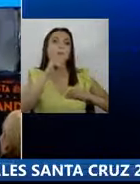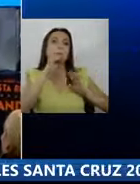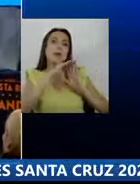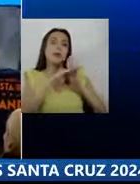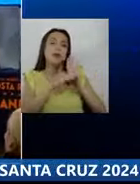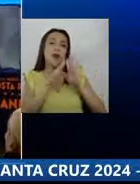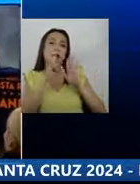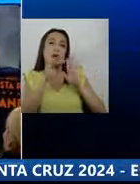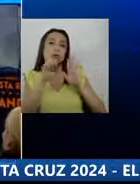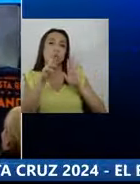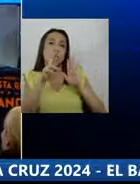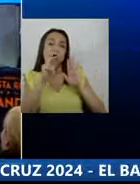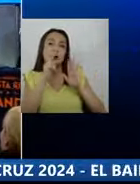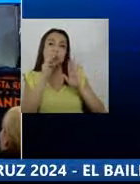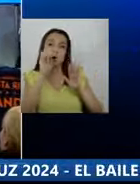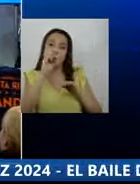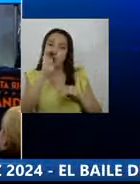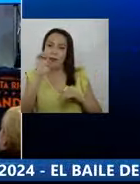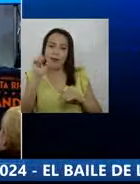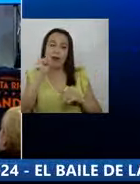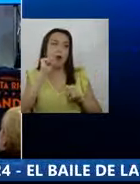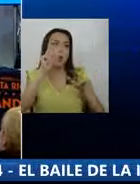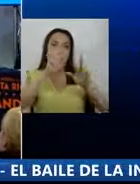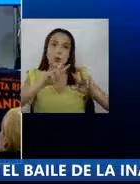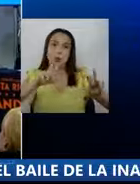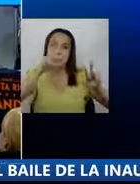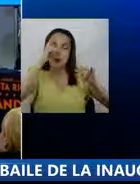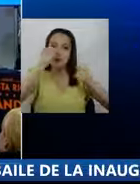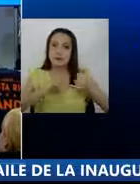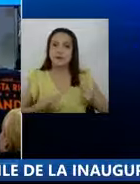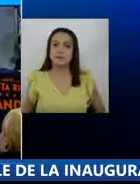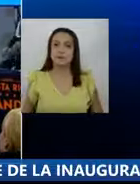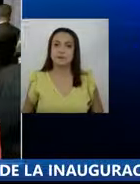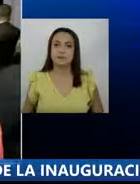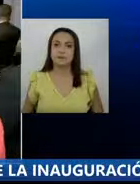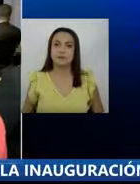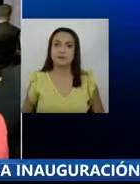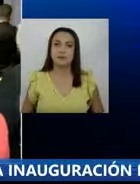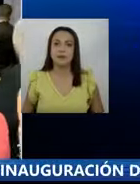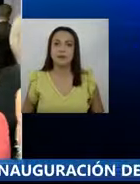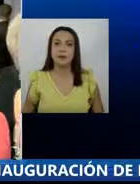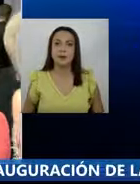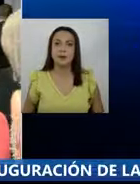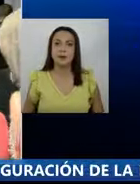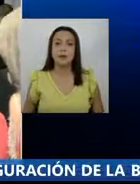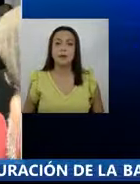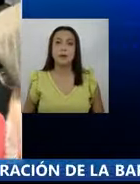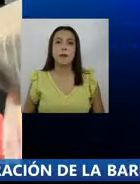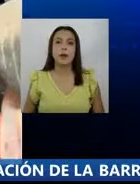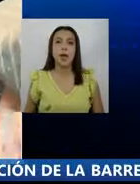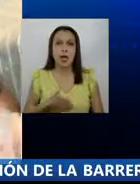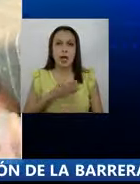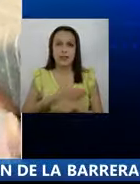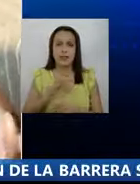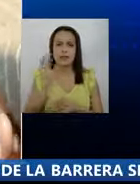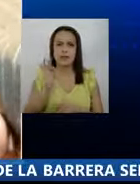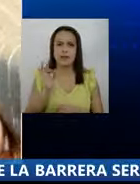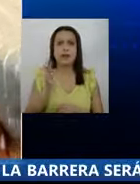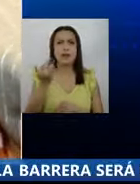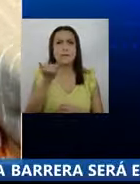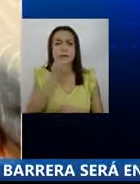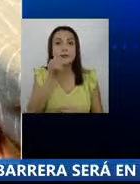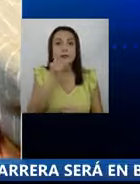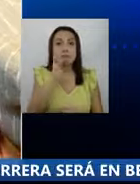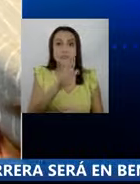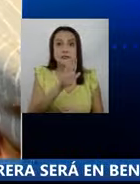Corte Interamericana, OEA, ONU, para terminar, ¿eso podría ser pronto, antes del 4 de febrero? ¿Y qué pasaría si esa